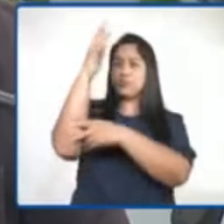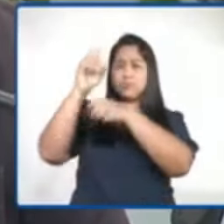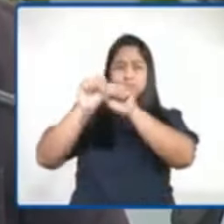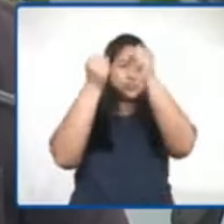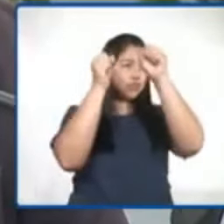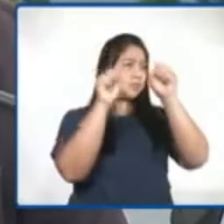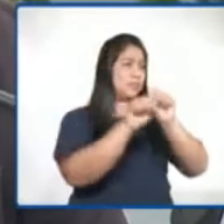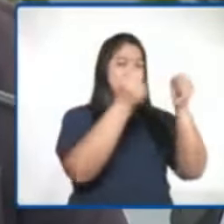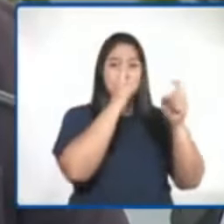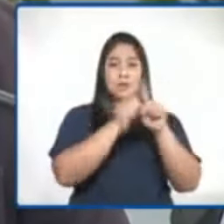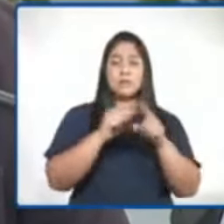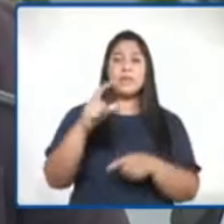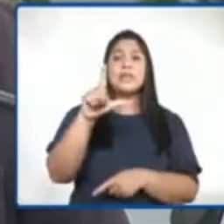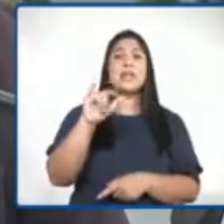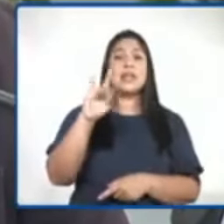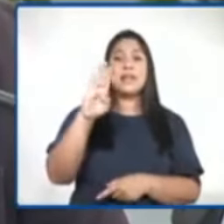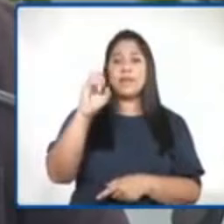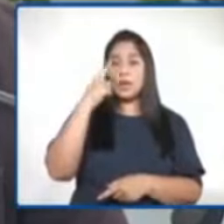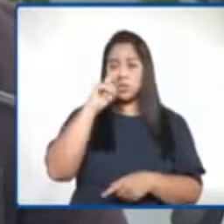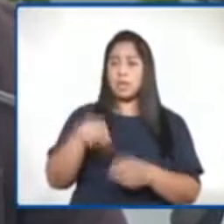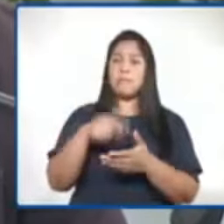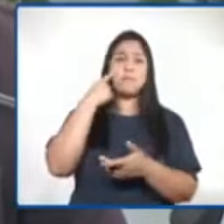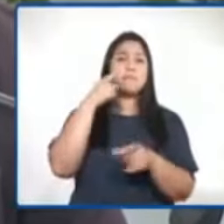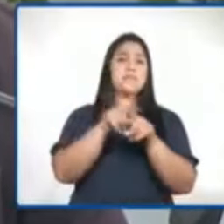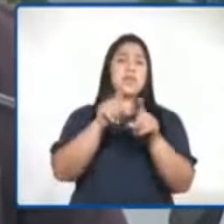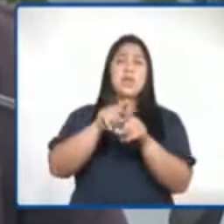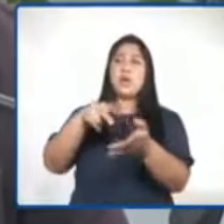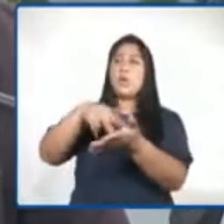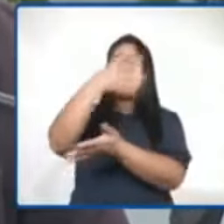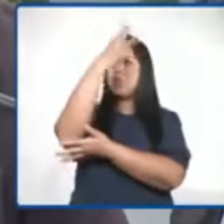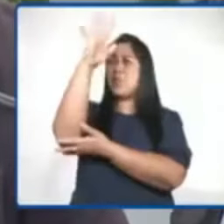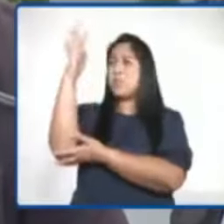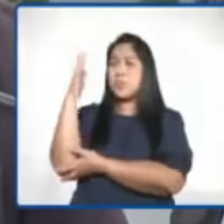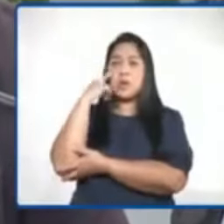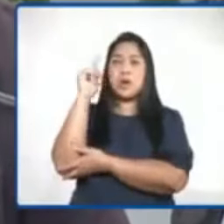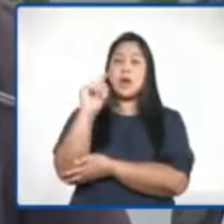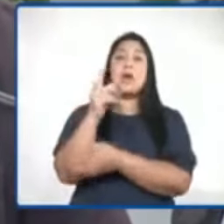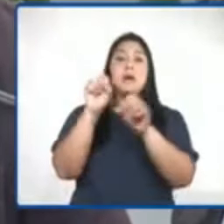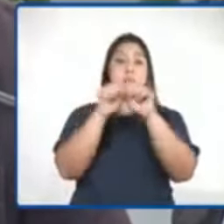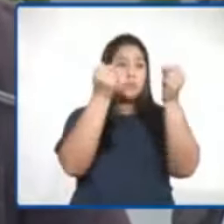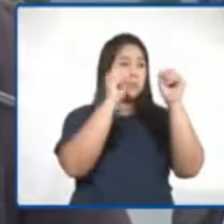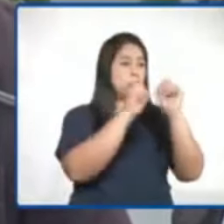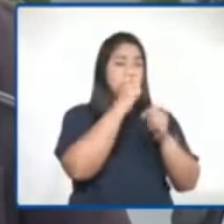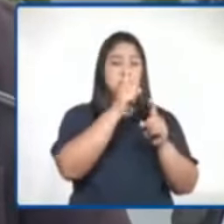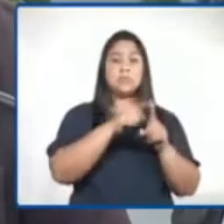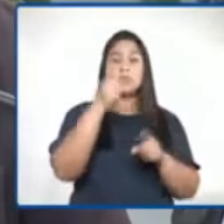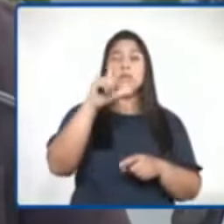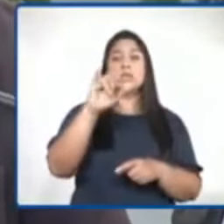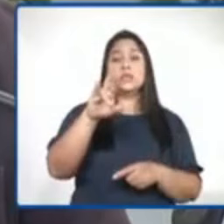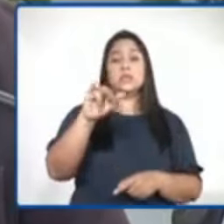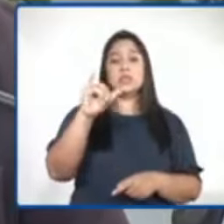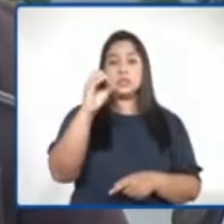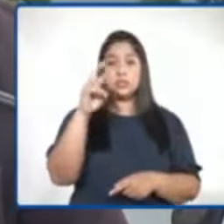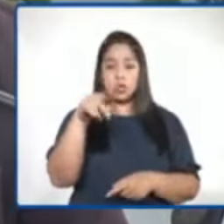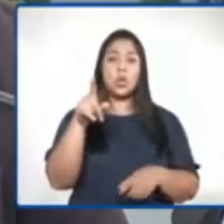los cedros del Líbano, los hace saltar como becerros, al Líbano y al Sirión,